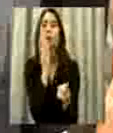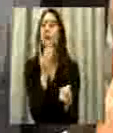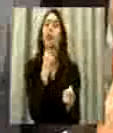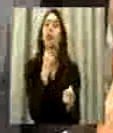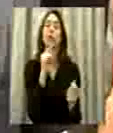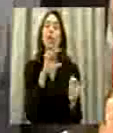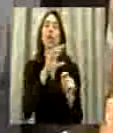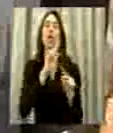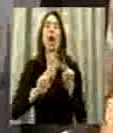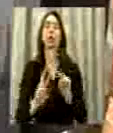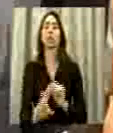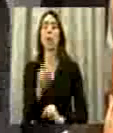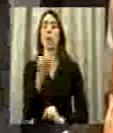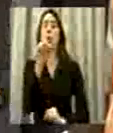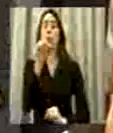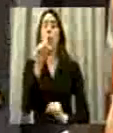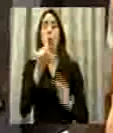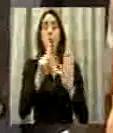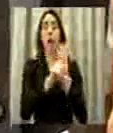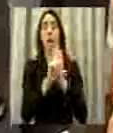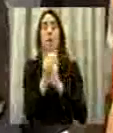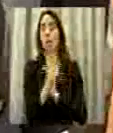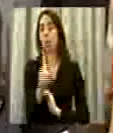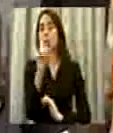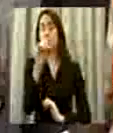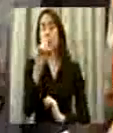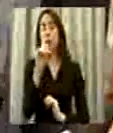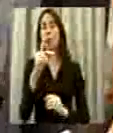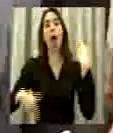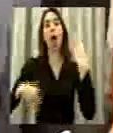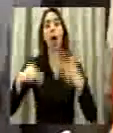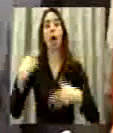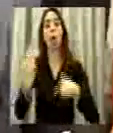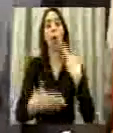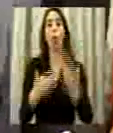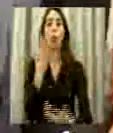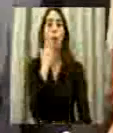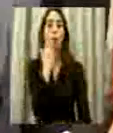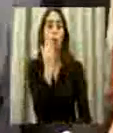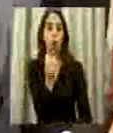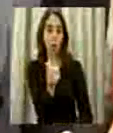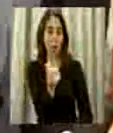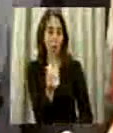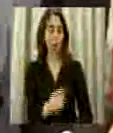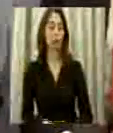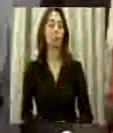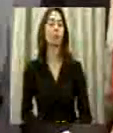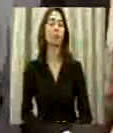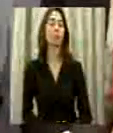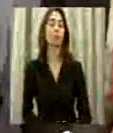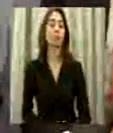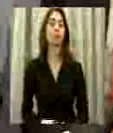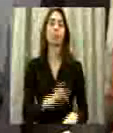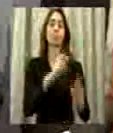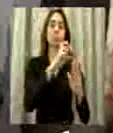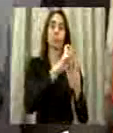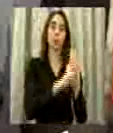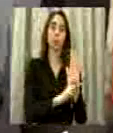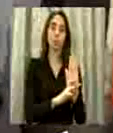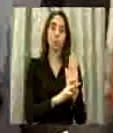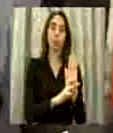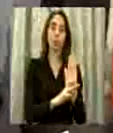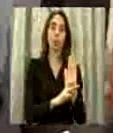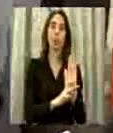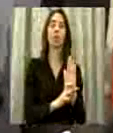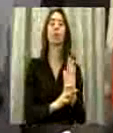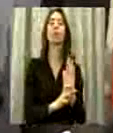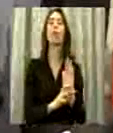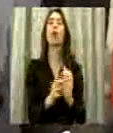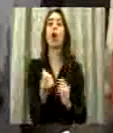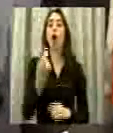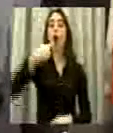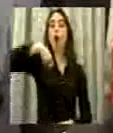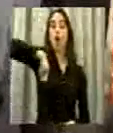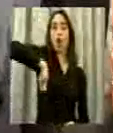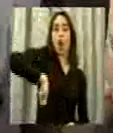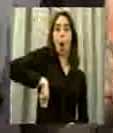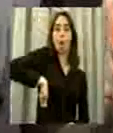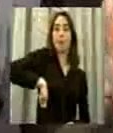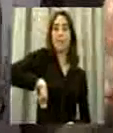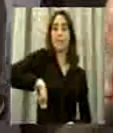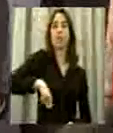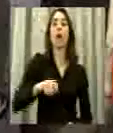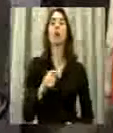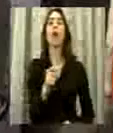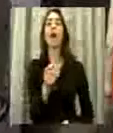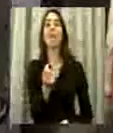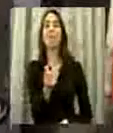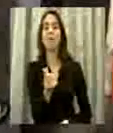hacer una ley única de donaciones. Y vamos también a ingresar el proyecto de comisión de valores y seguros, que